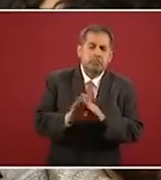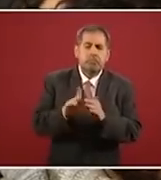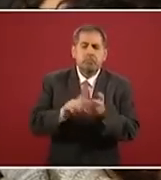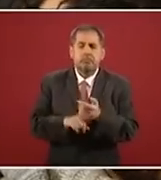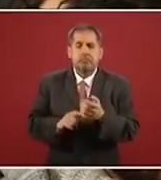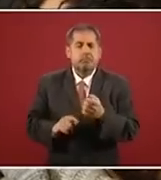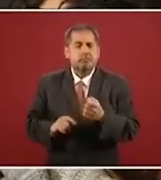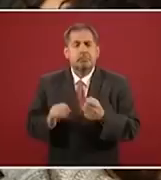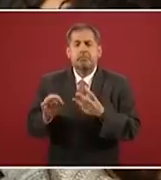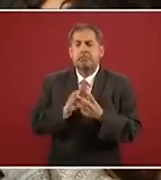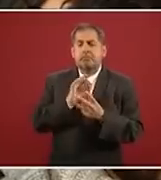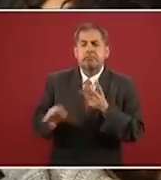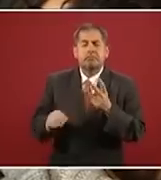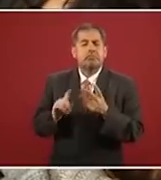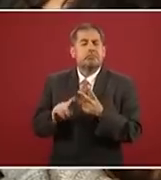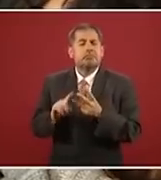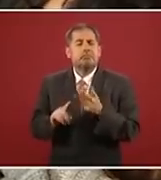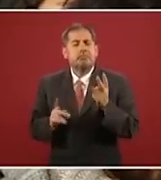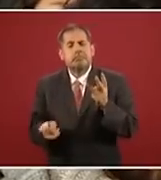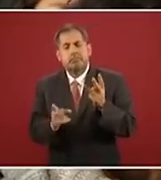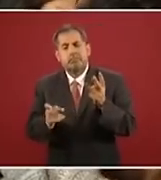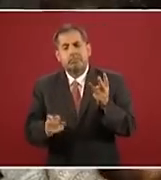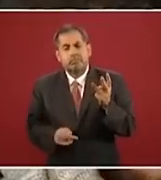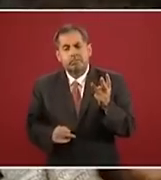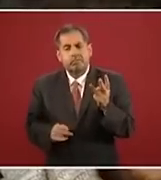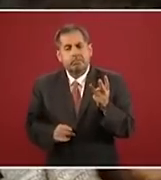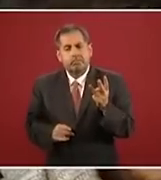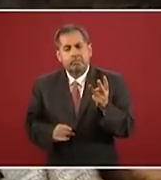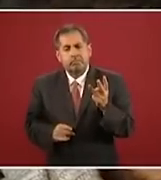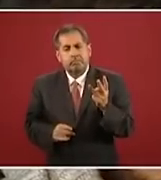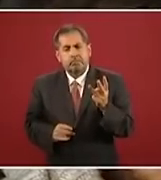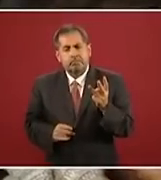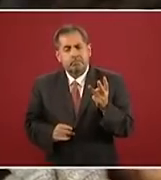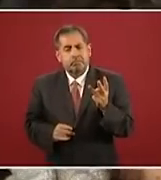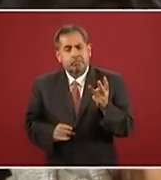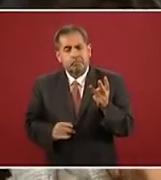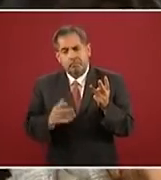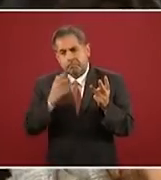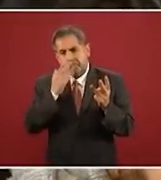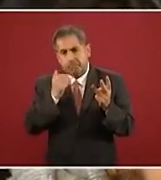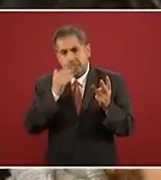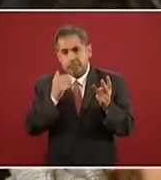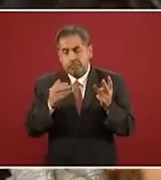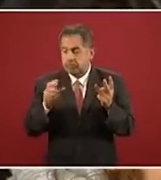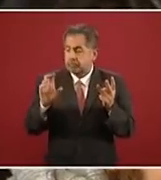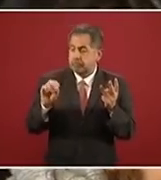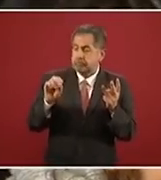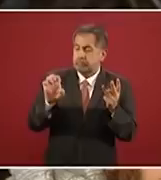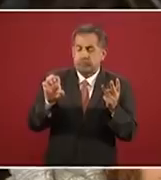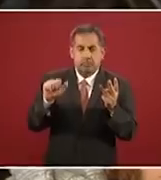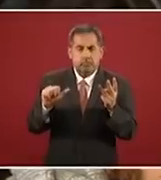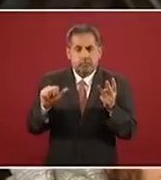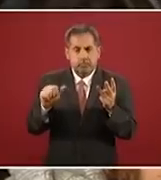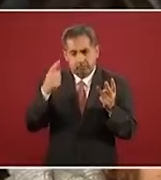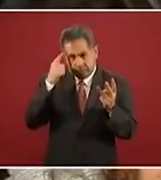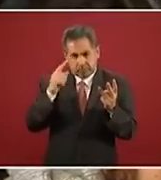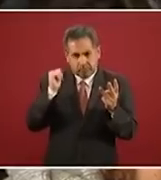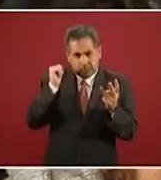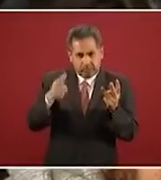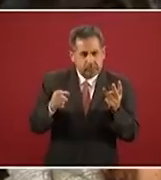una última porque la que no están mandando nada la oea para